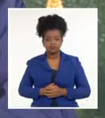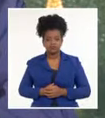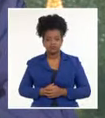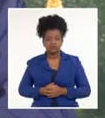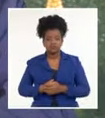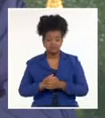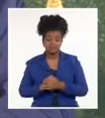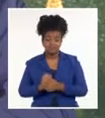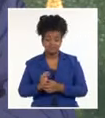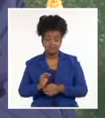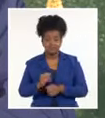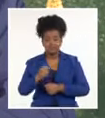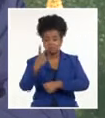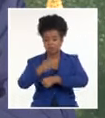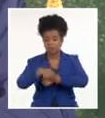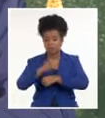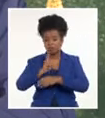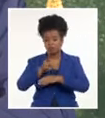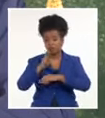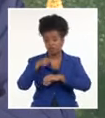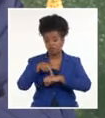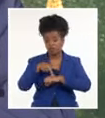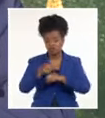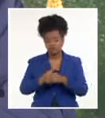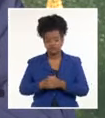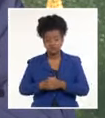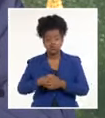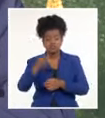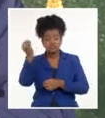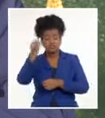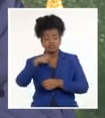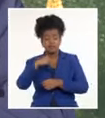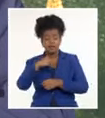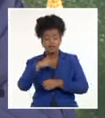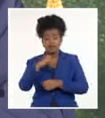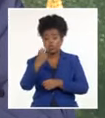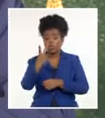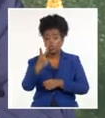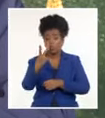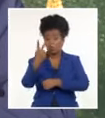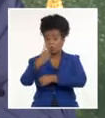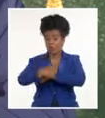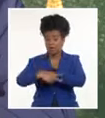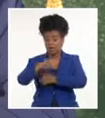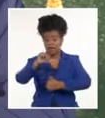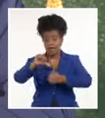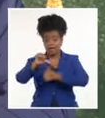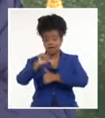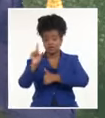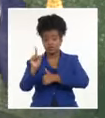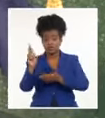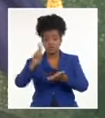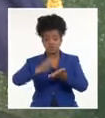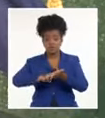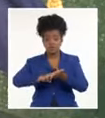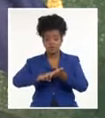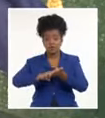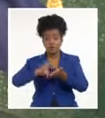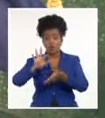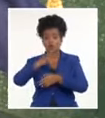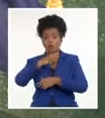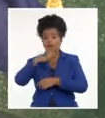Ustedes saben que dos países de nuestra alianza no son parte de la OEA. Ni Cuba ni Venezuela son parte de la